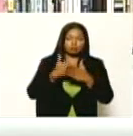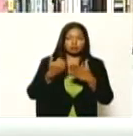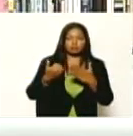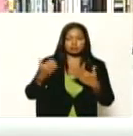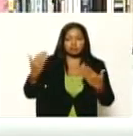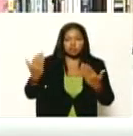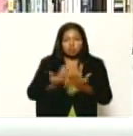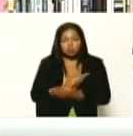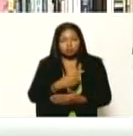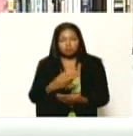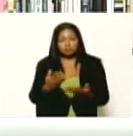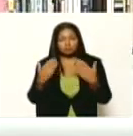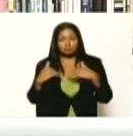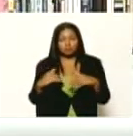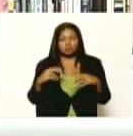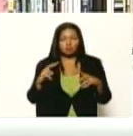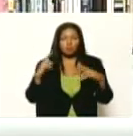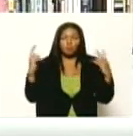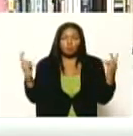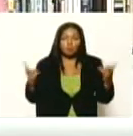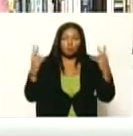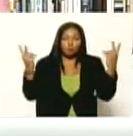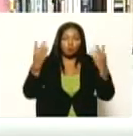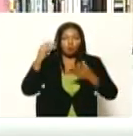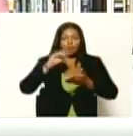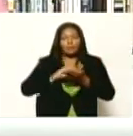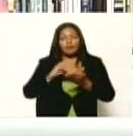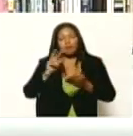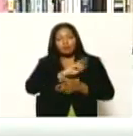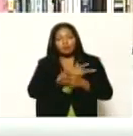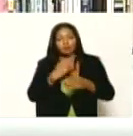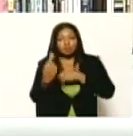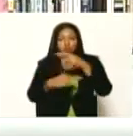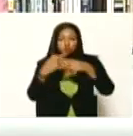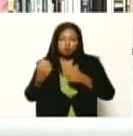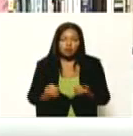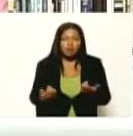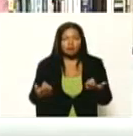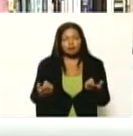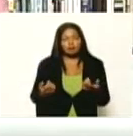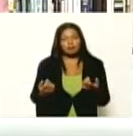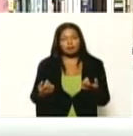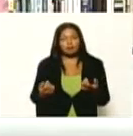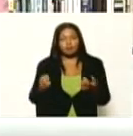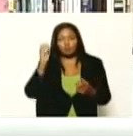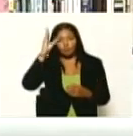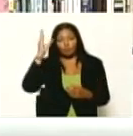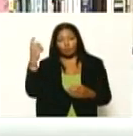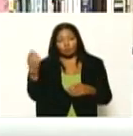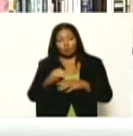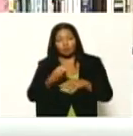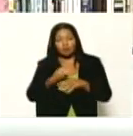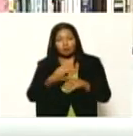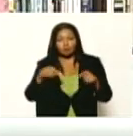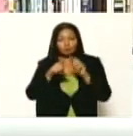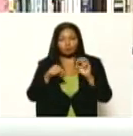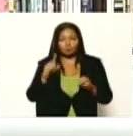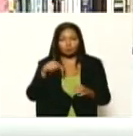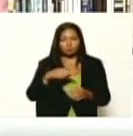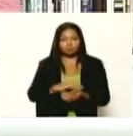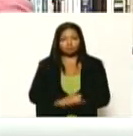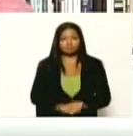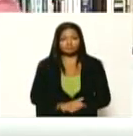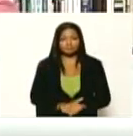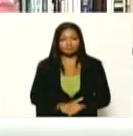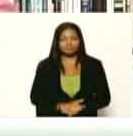encima y repotenciar, relanzar las fuerzas revolucionarias y la capacidad de gobierno. Y